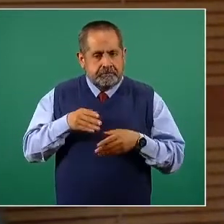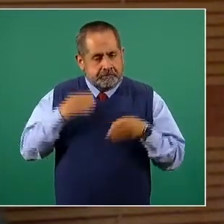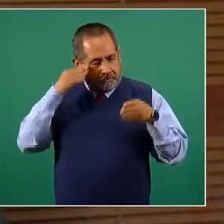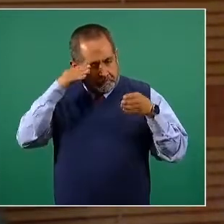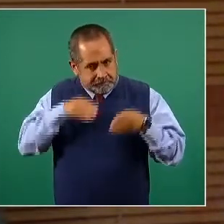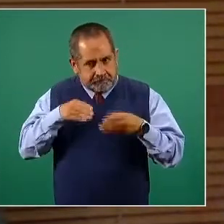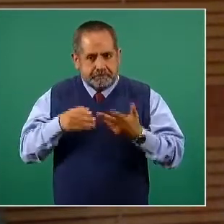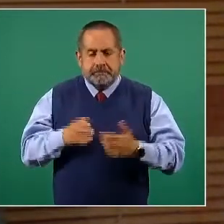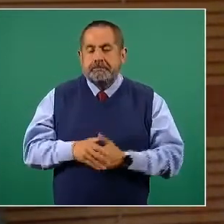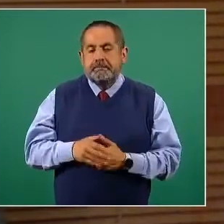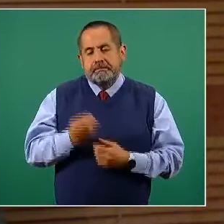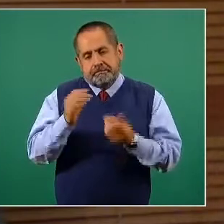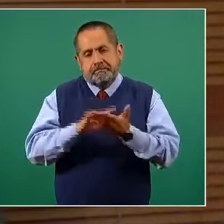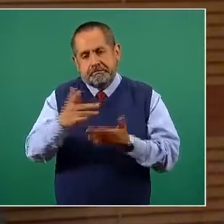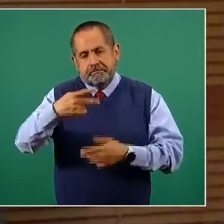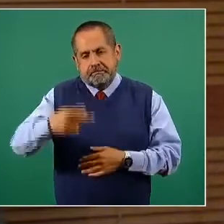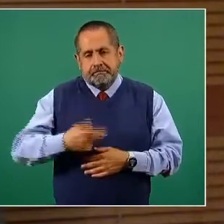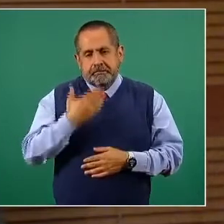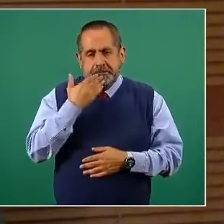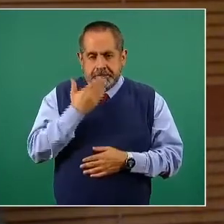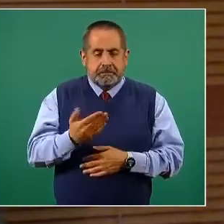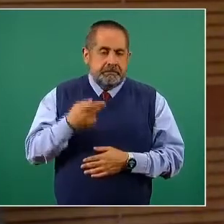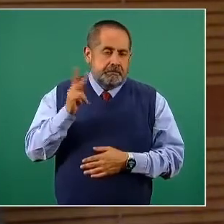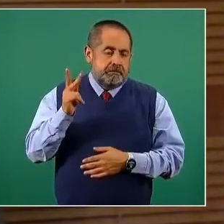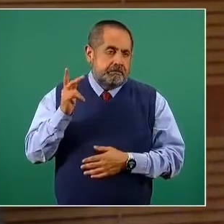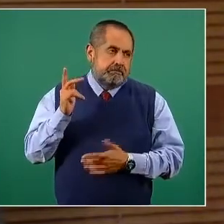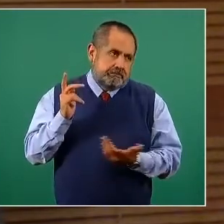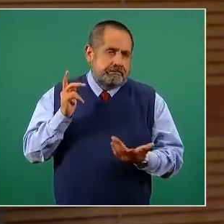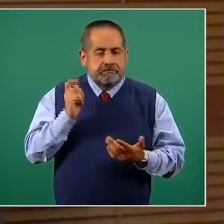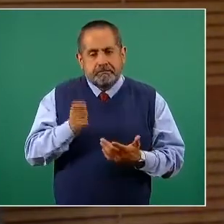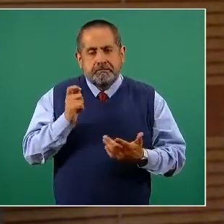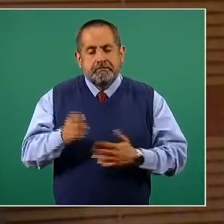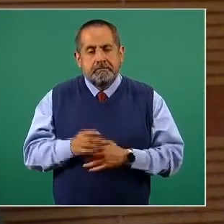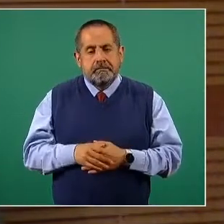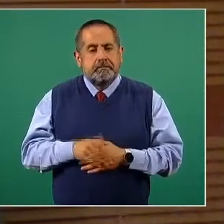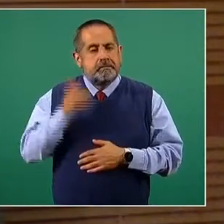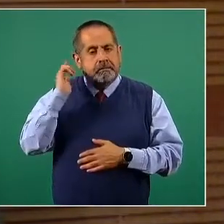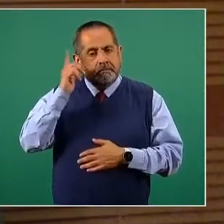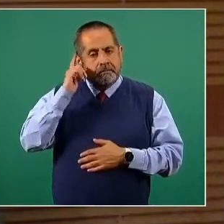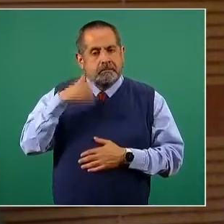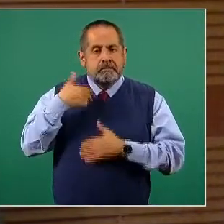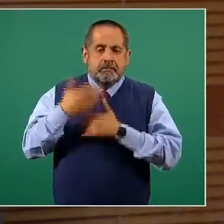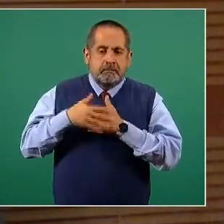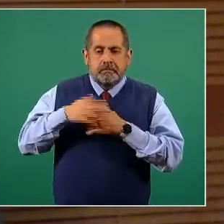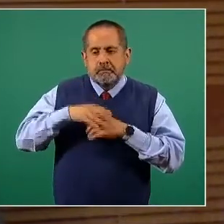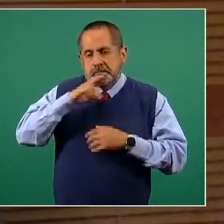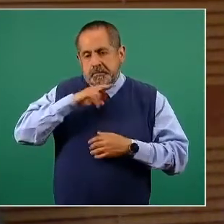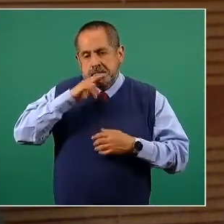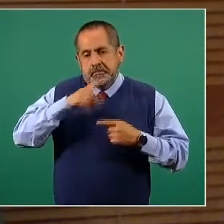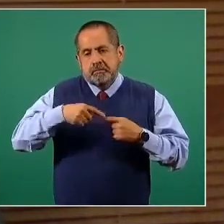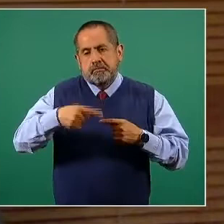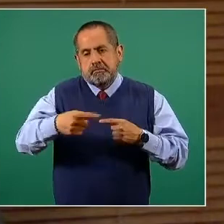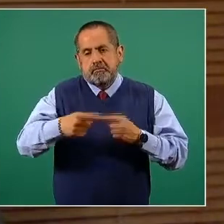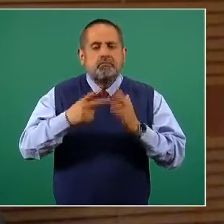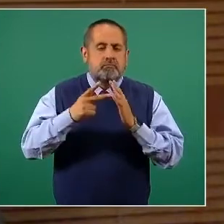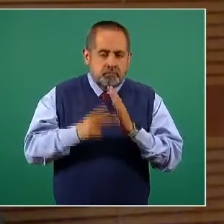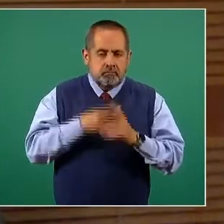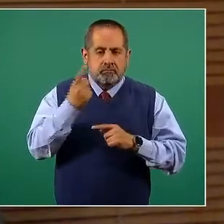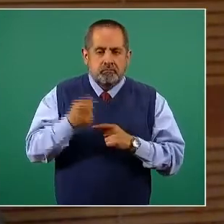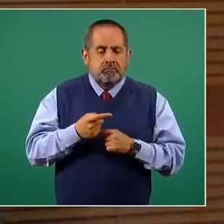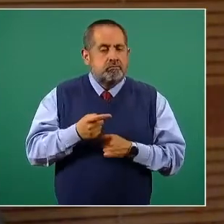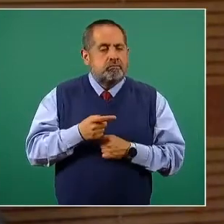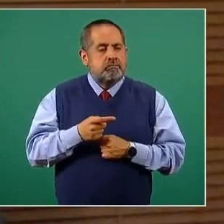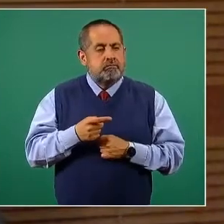la pregunta, pero sí la expectativa de que pronto podamos ya regresar las